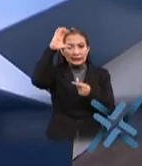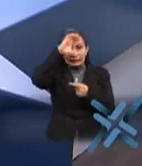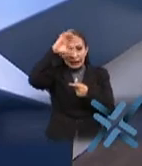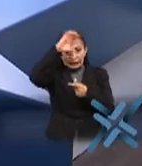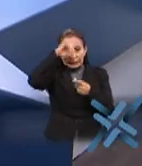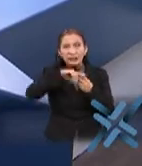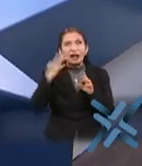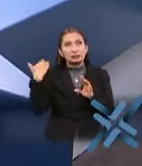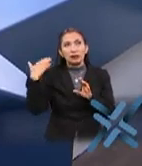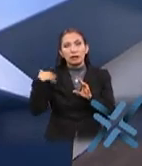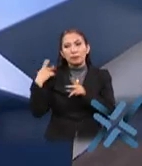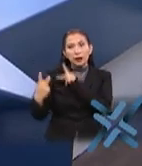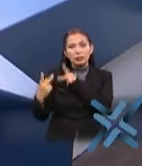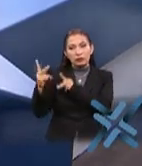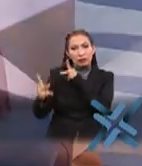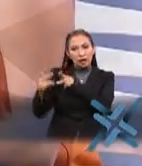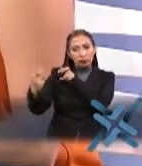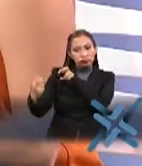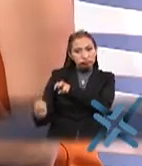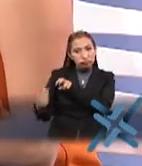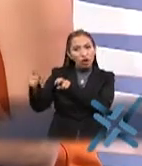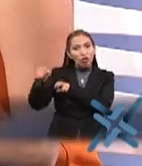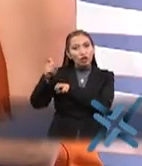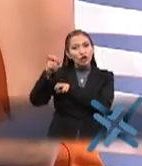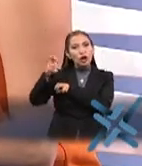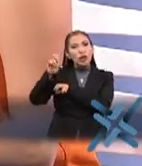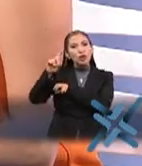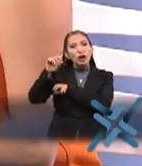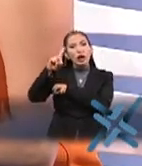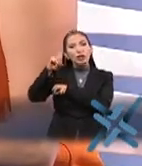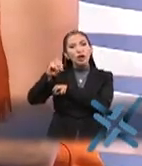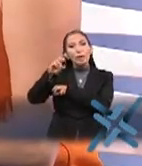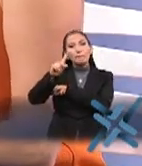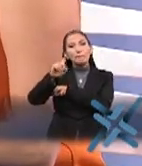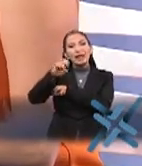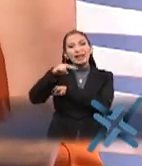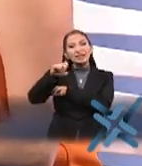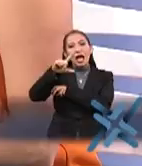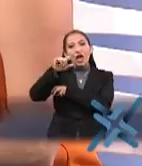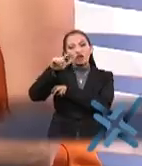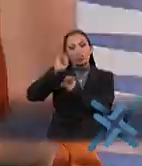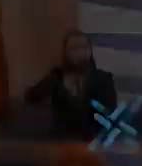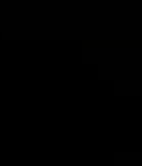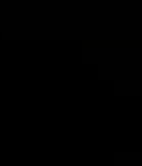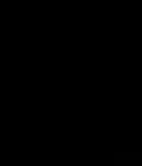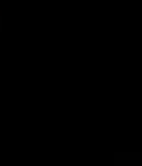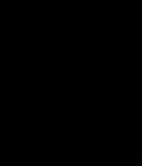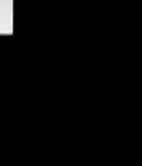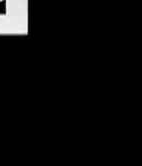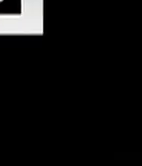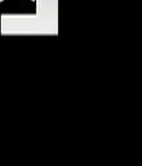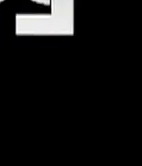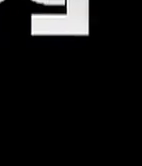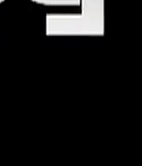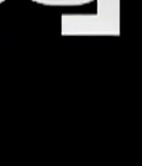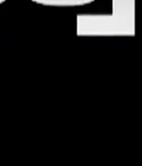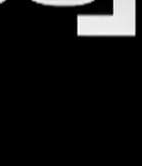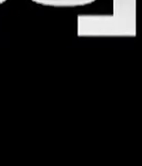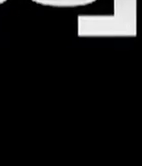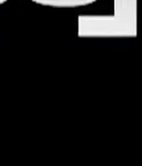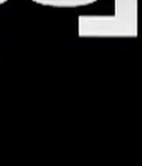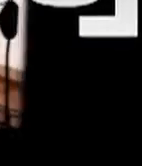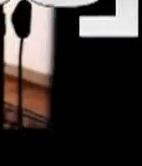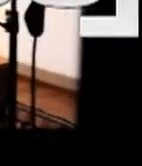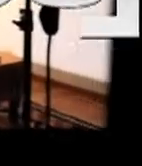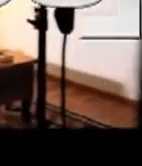científicas. Hace unos días platicamos con el doctor Eduardo Peñalosa Castro, el rector general de la UAM.